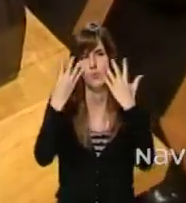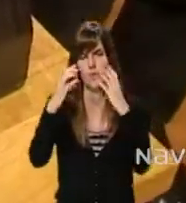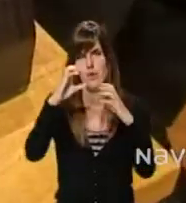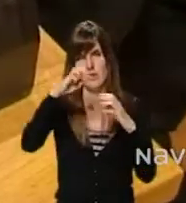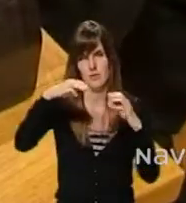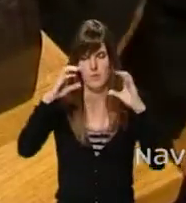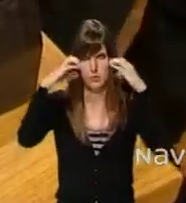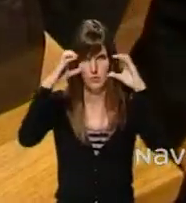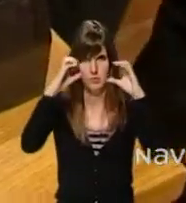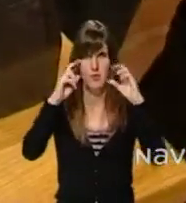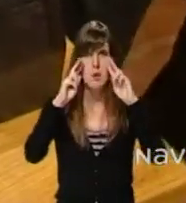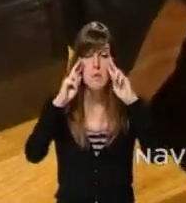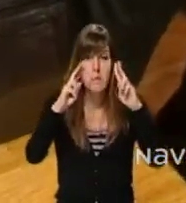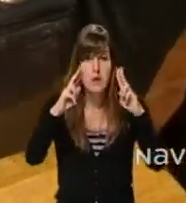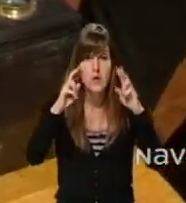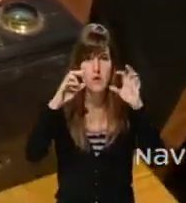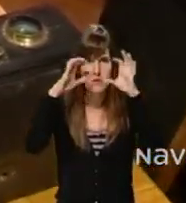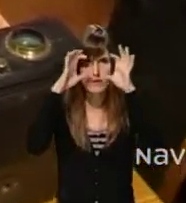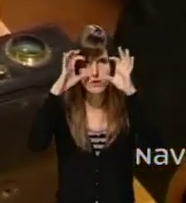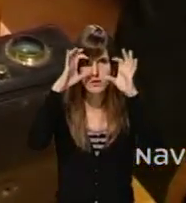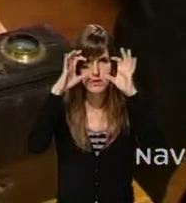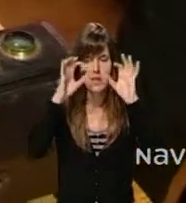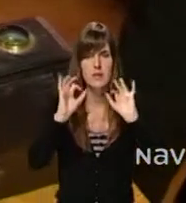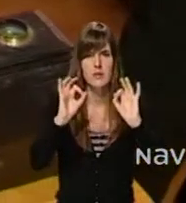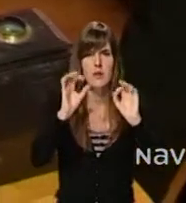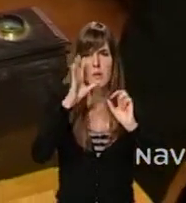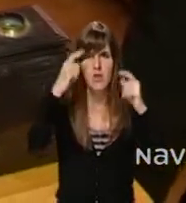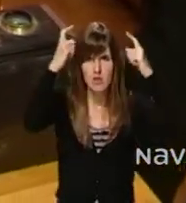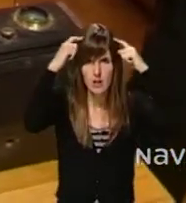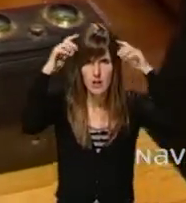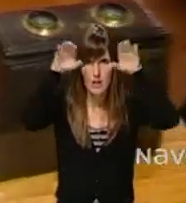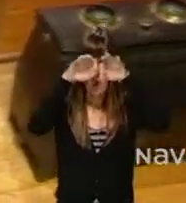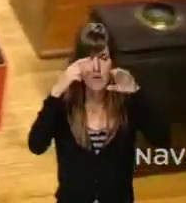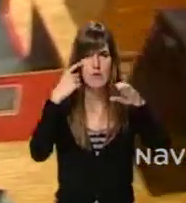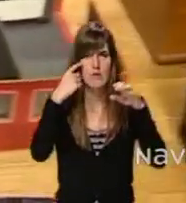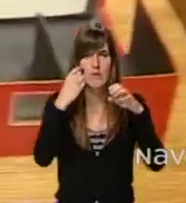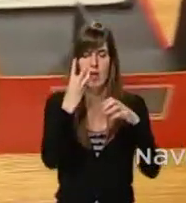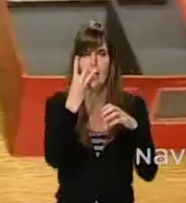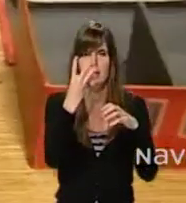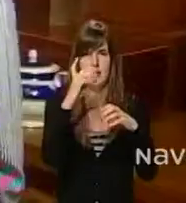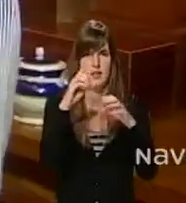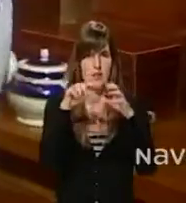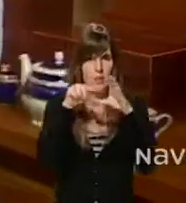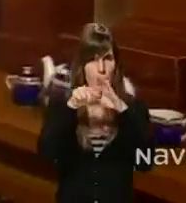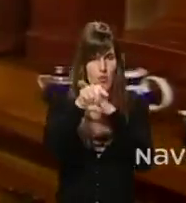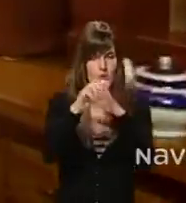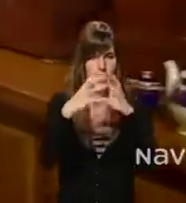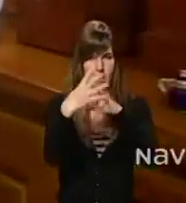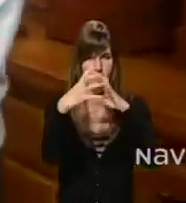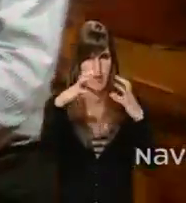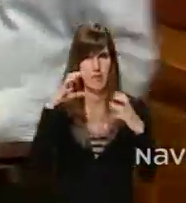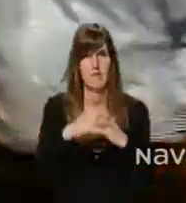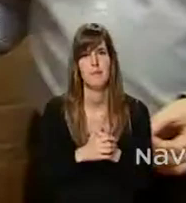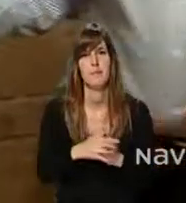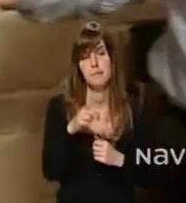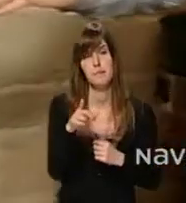hace que al verlas con los aparatos, que son estos los visores, el cerebro reconozca la profundidad. Este aparato tan